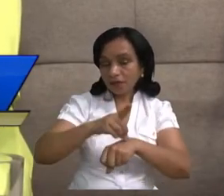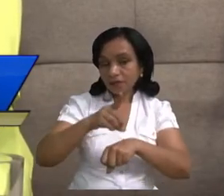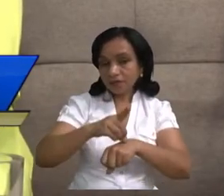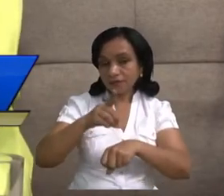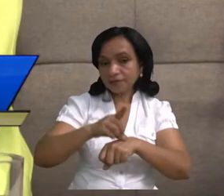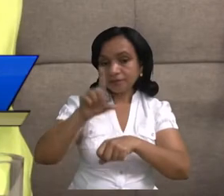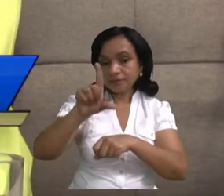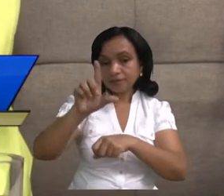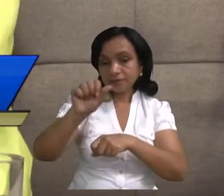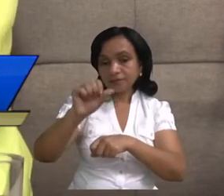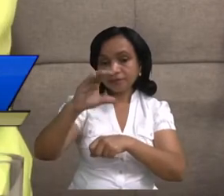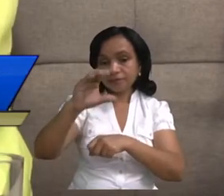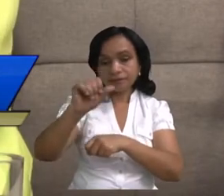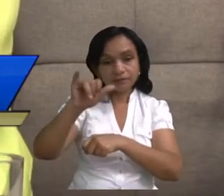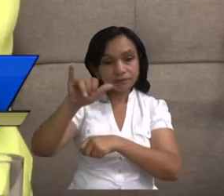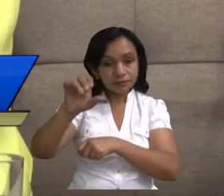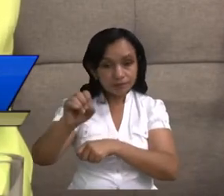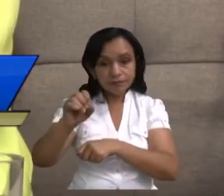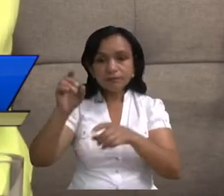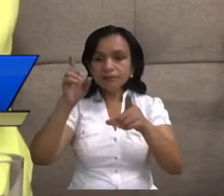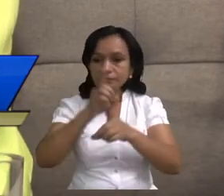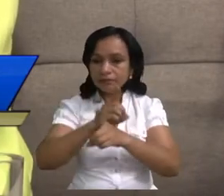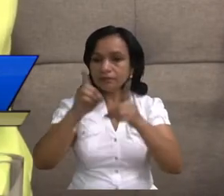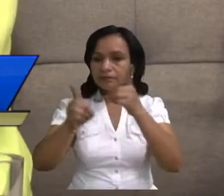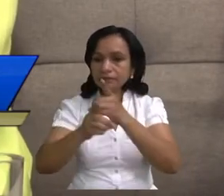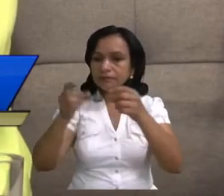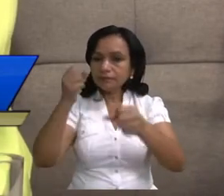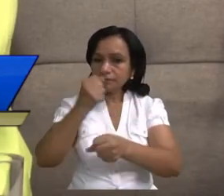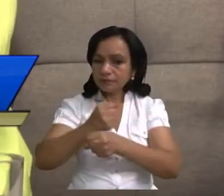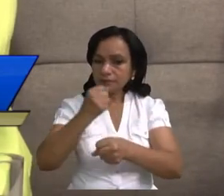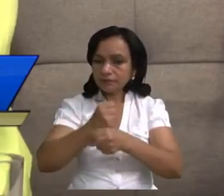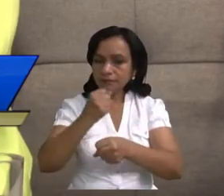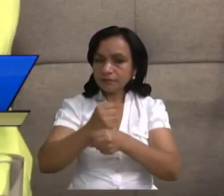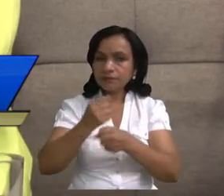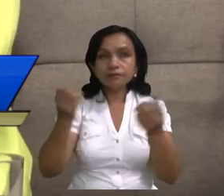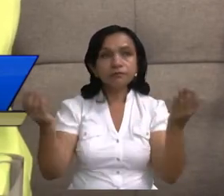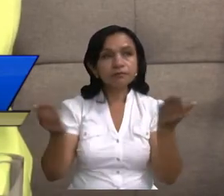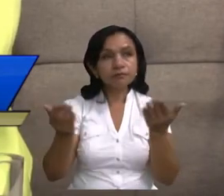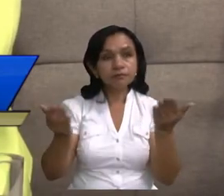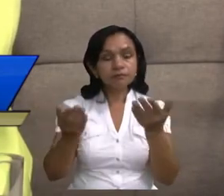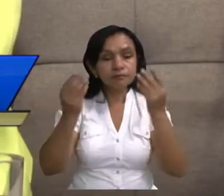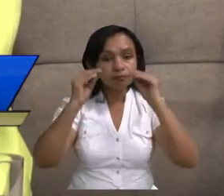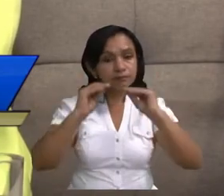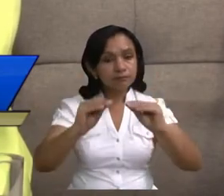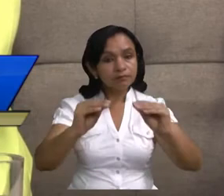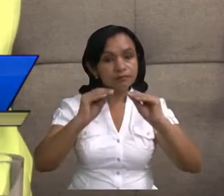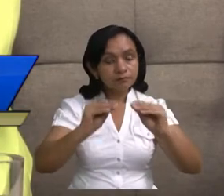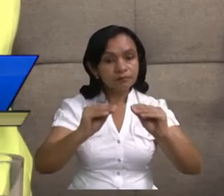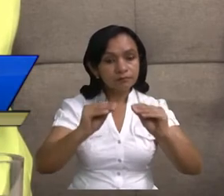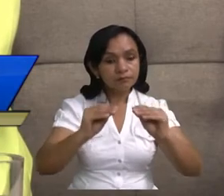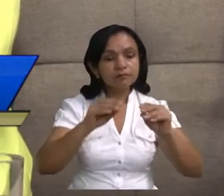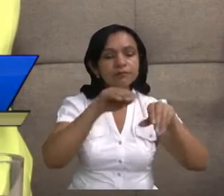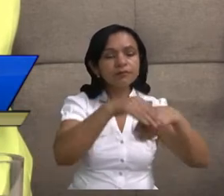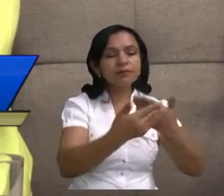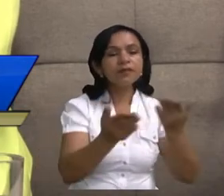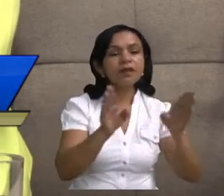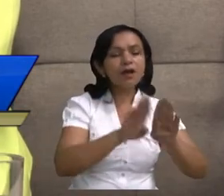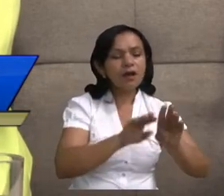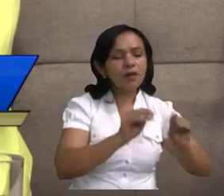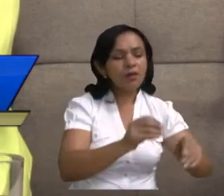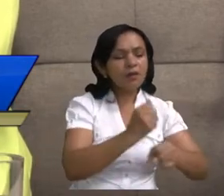Francisco Lacayo, debemos de trabajar no solamente en la educación formal en el aula de clases,